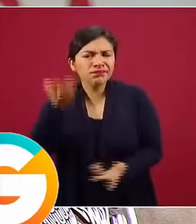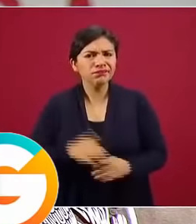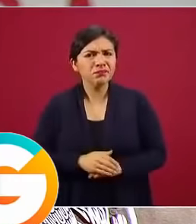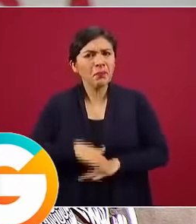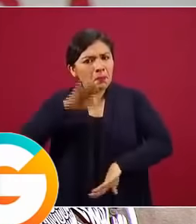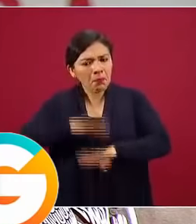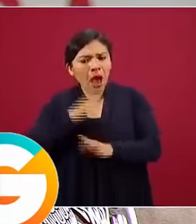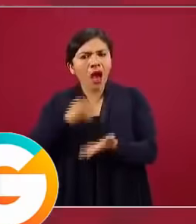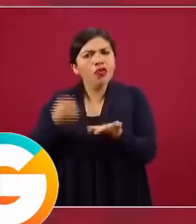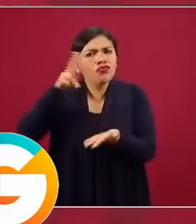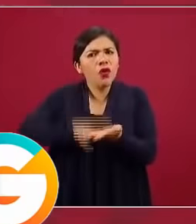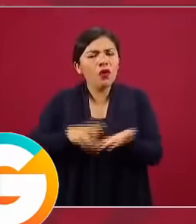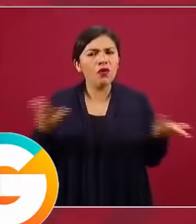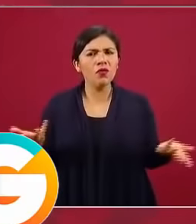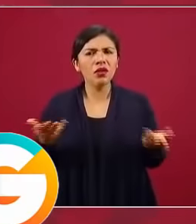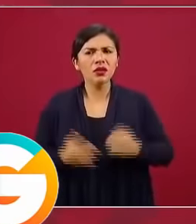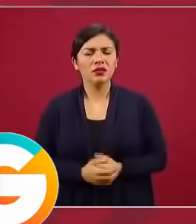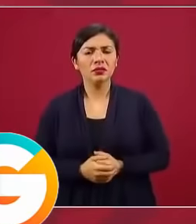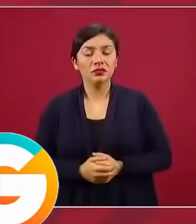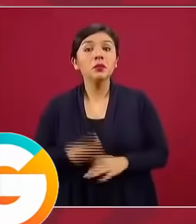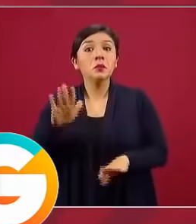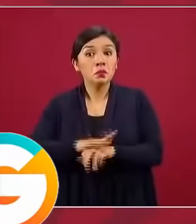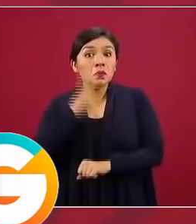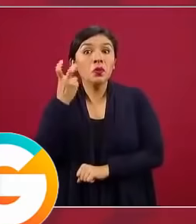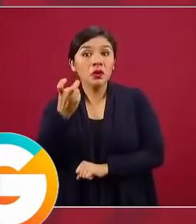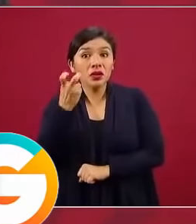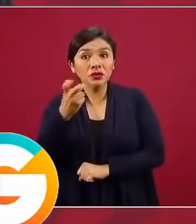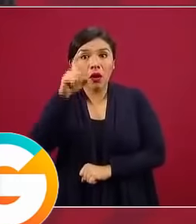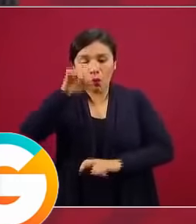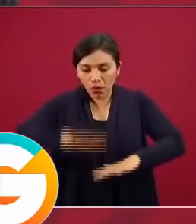adicional. Por eso se inundó